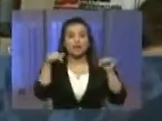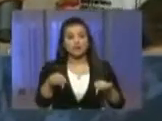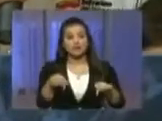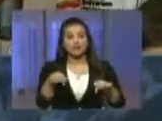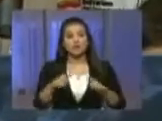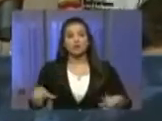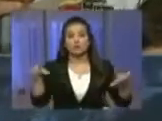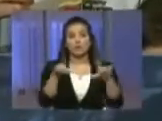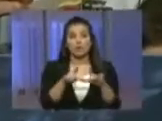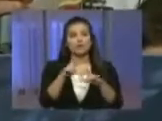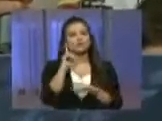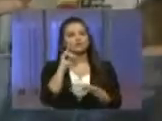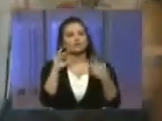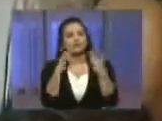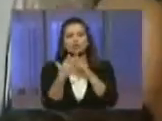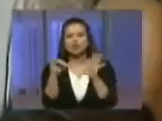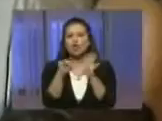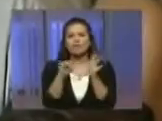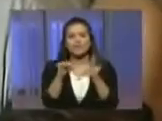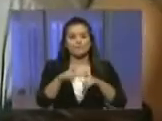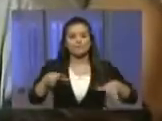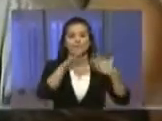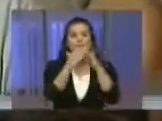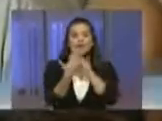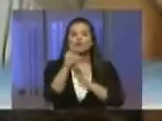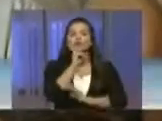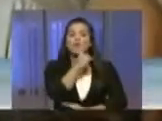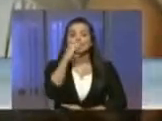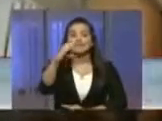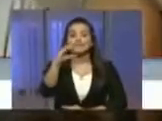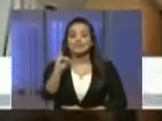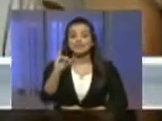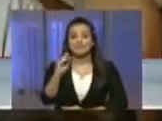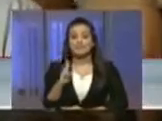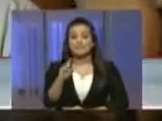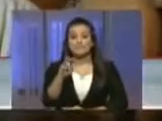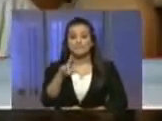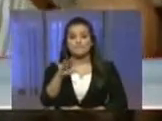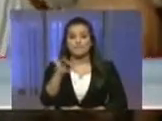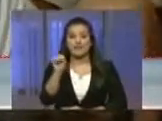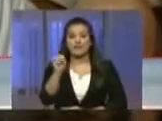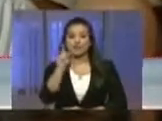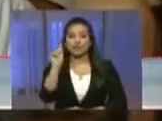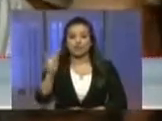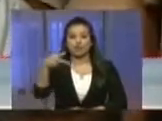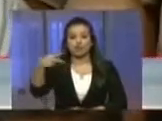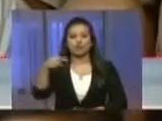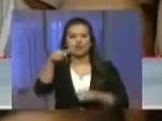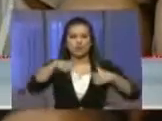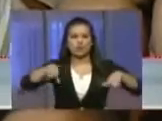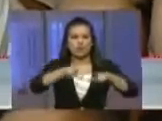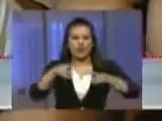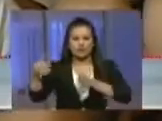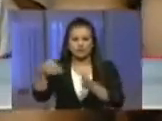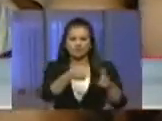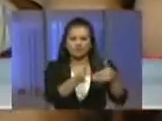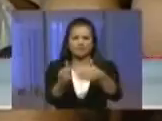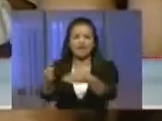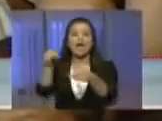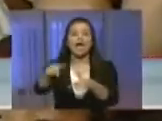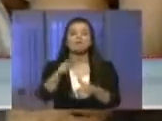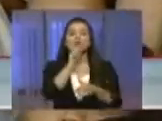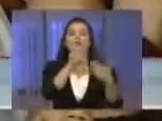el cipr en el corredor macarao las adjuntas Distrito capital en la